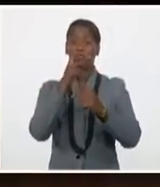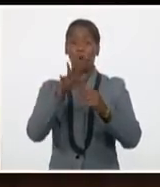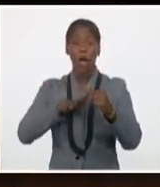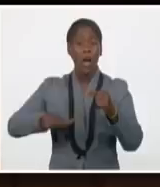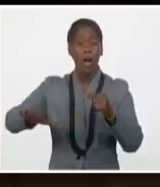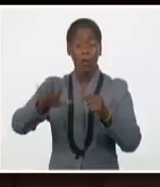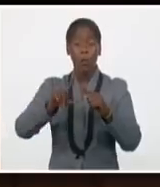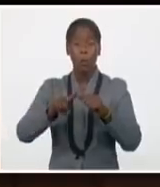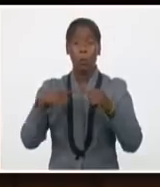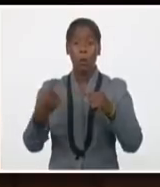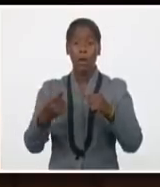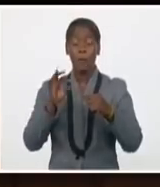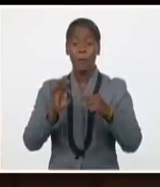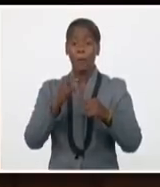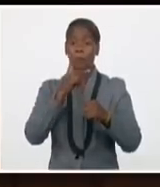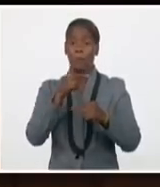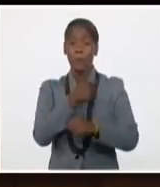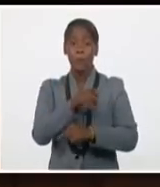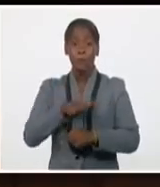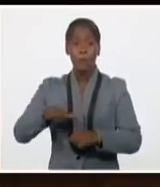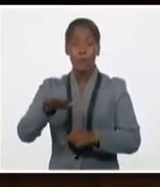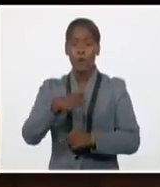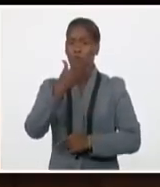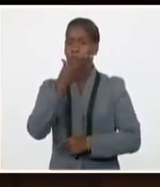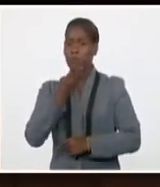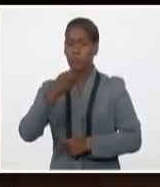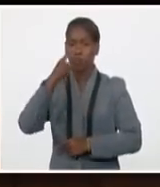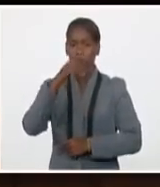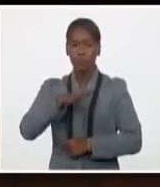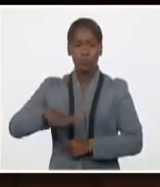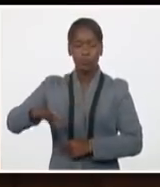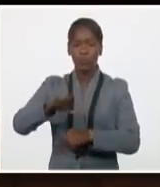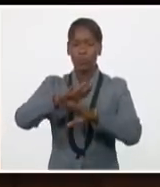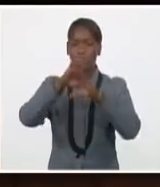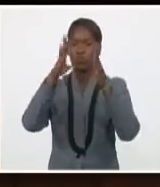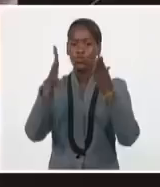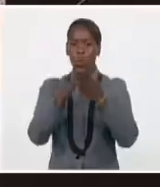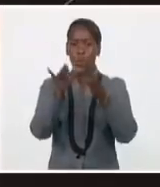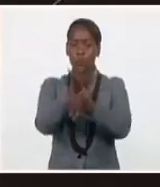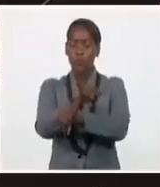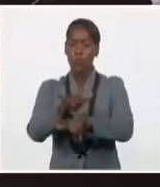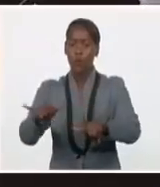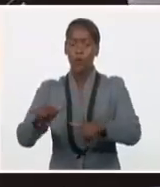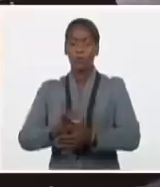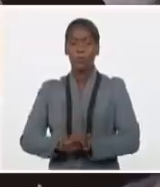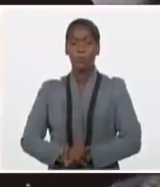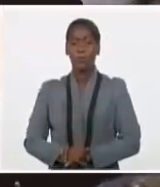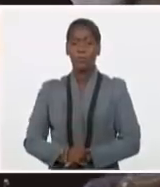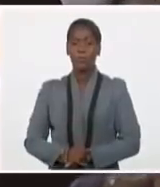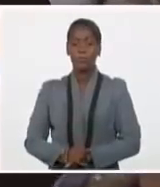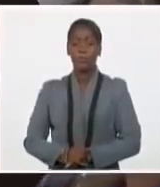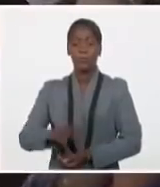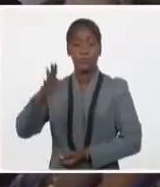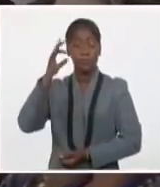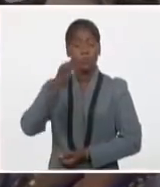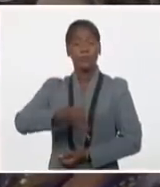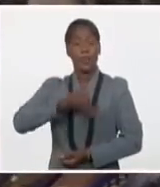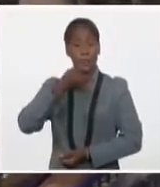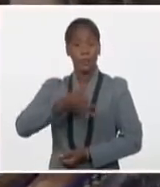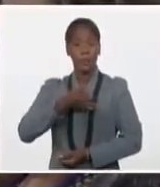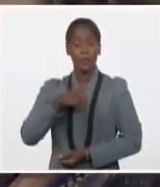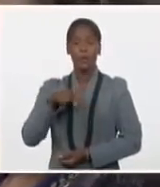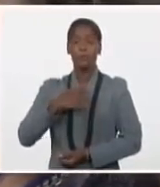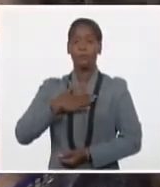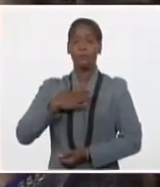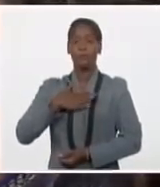lugar y una forma de lucha bajo la dirección del partido. En sus palabras finales, Raúl expresó sentirse satisfecho